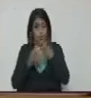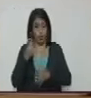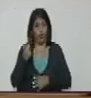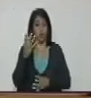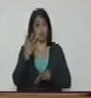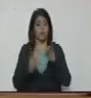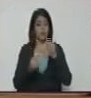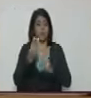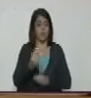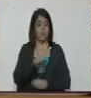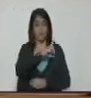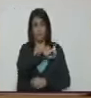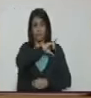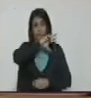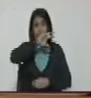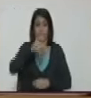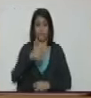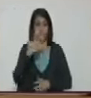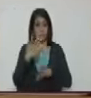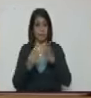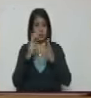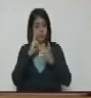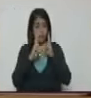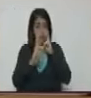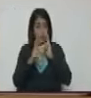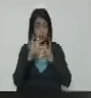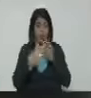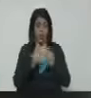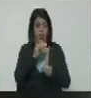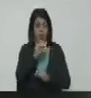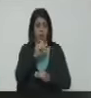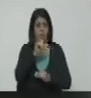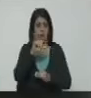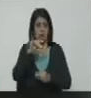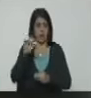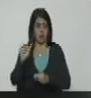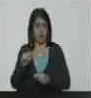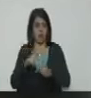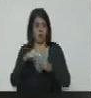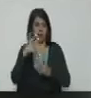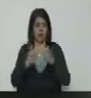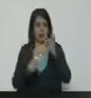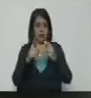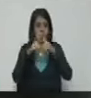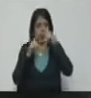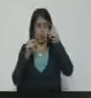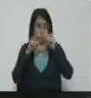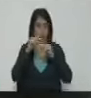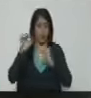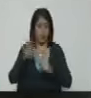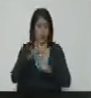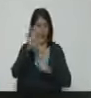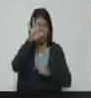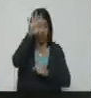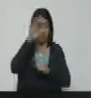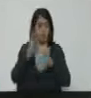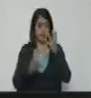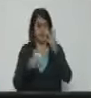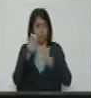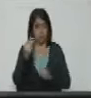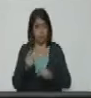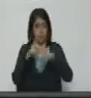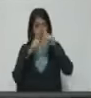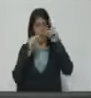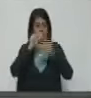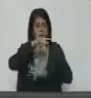Consejo Comunal Comandante, el Consejo Comunal Alicia Núñez, el Consejo Comunal Estrella del Ávila, el Consejo Comunal